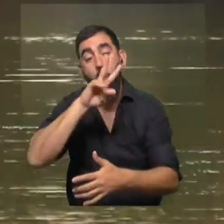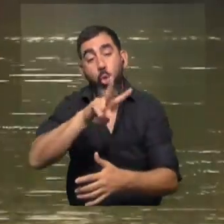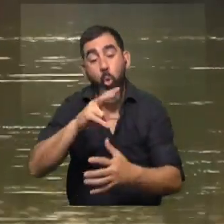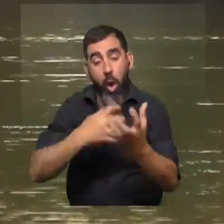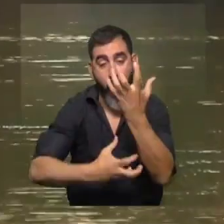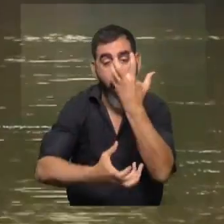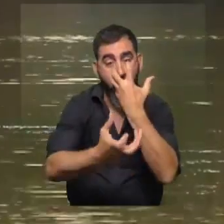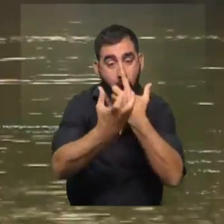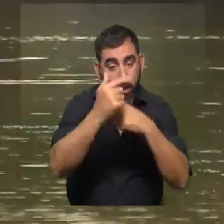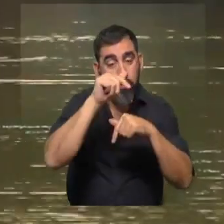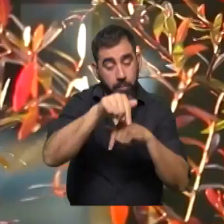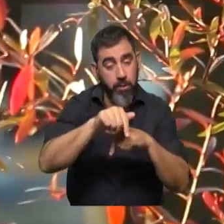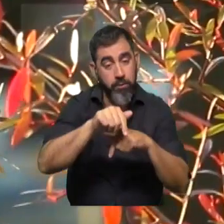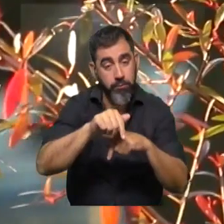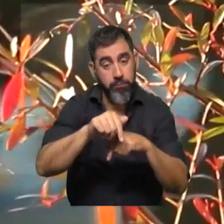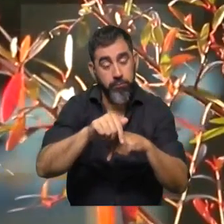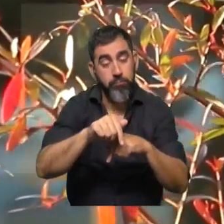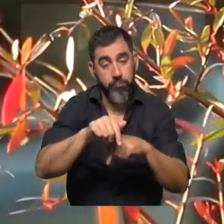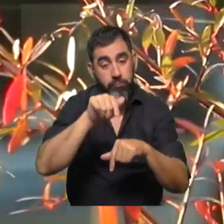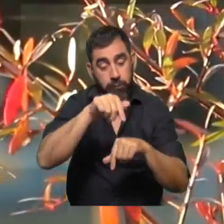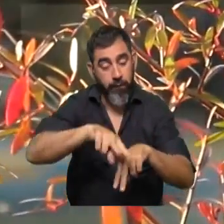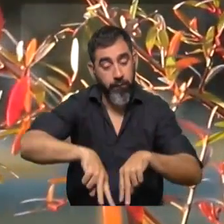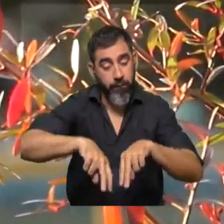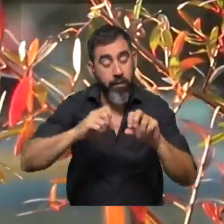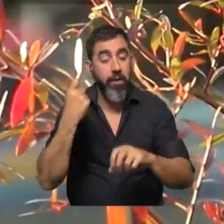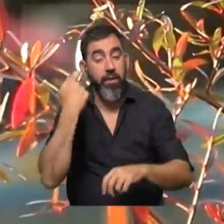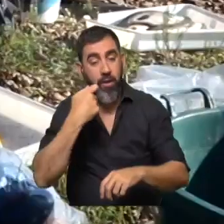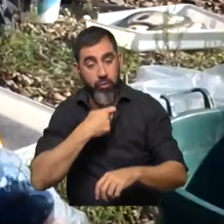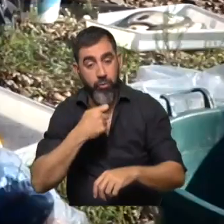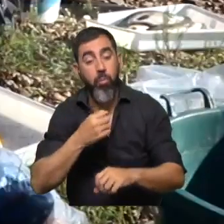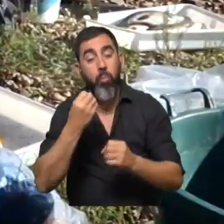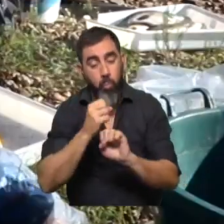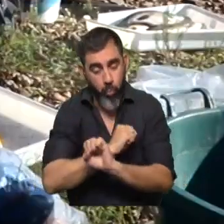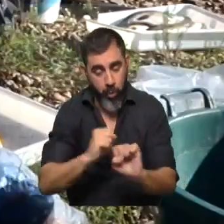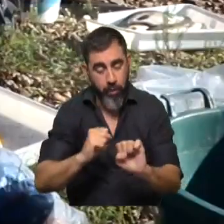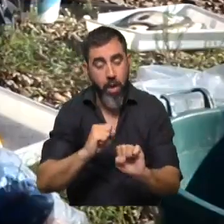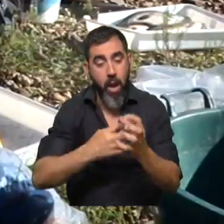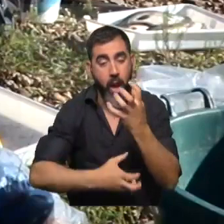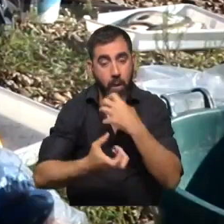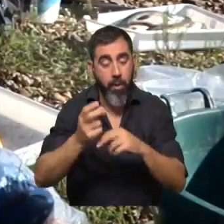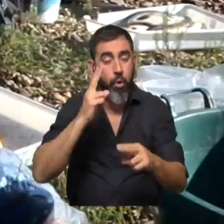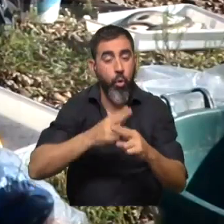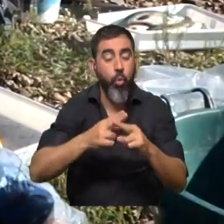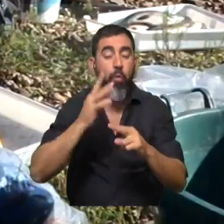que están siendo profundizados su estudio porque seguramente sean especies que vayan a nombrarse